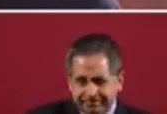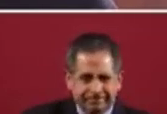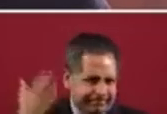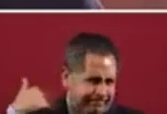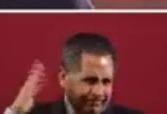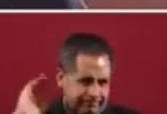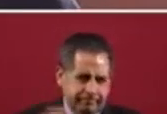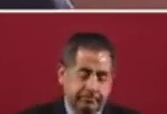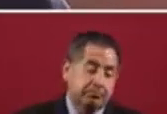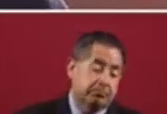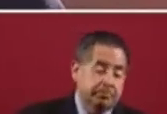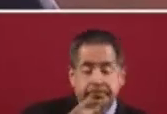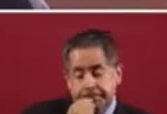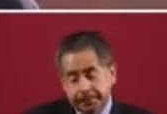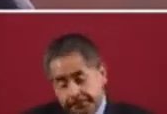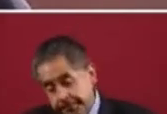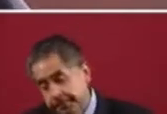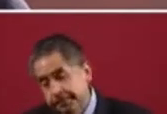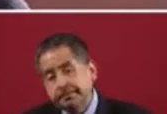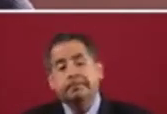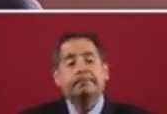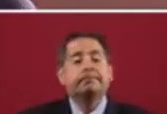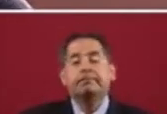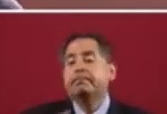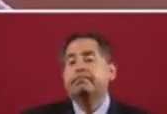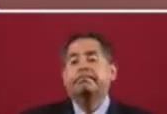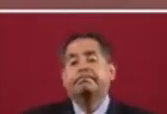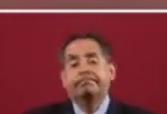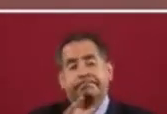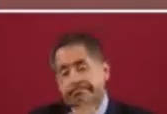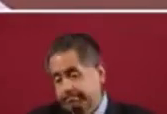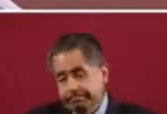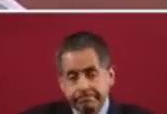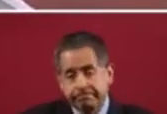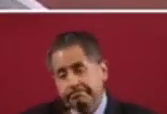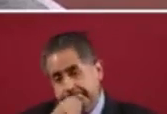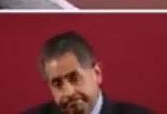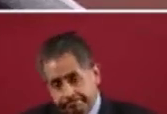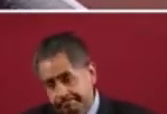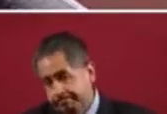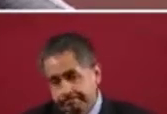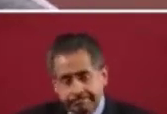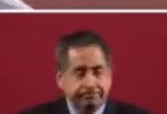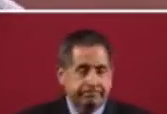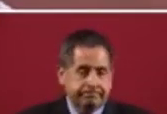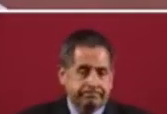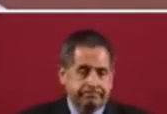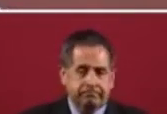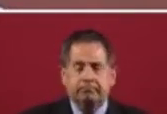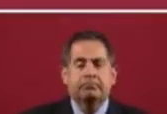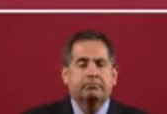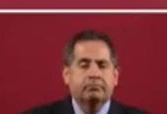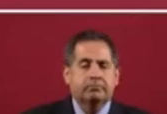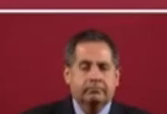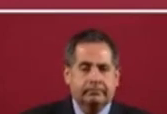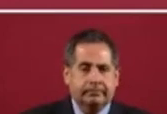ni modo nos tenemos que apretar el cinturón